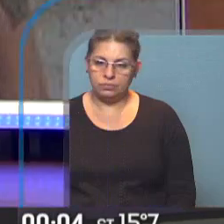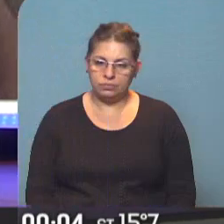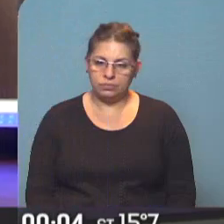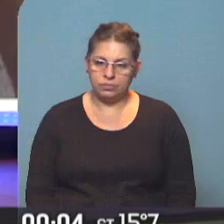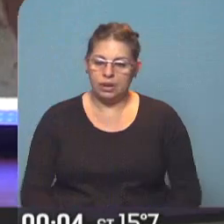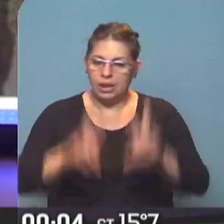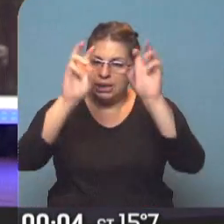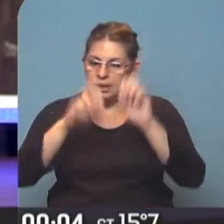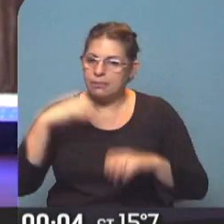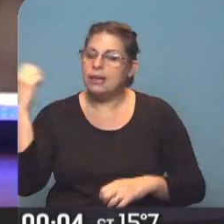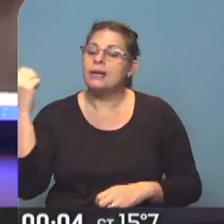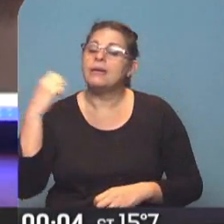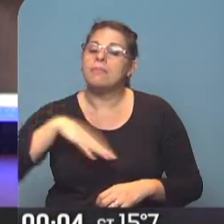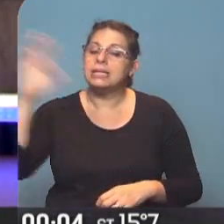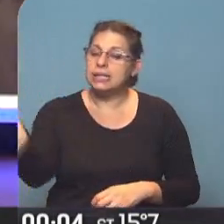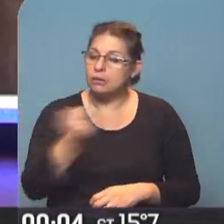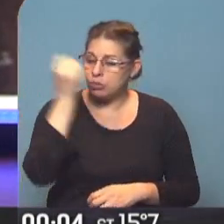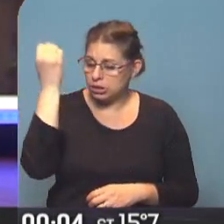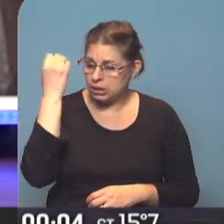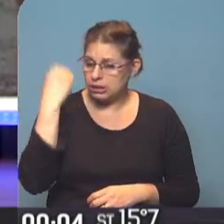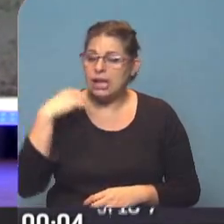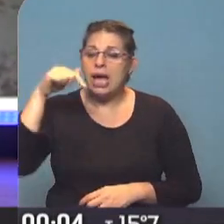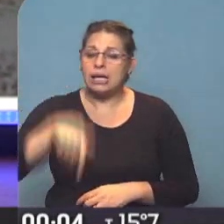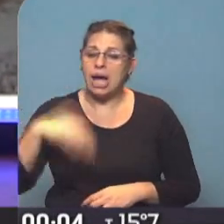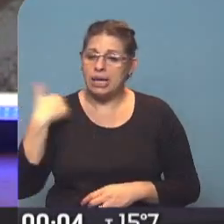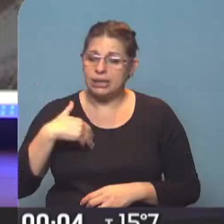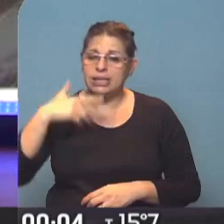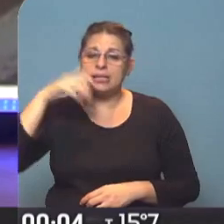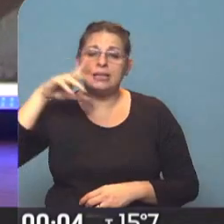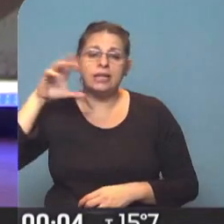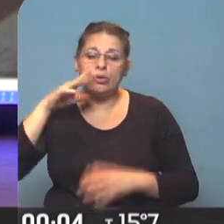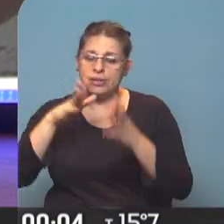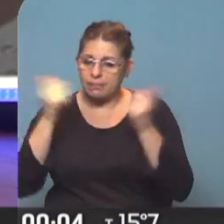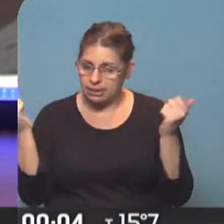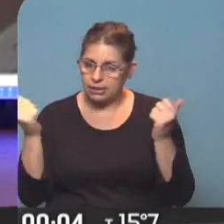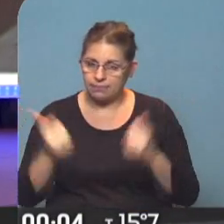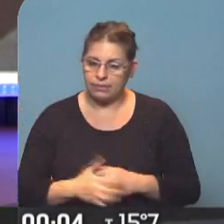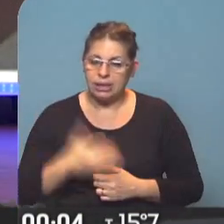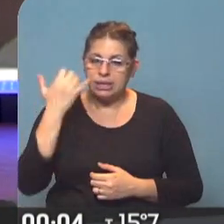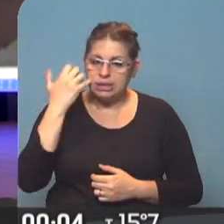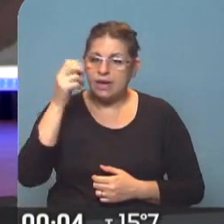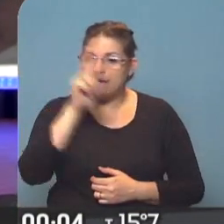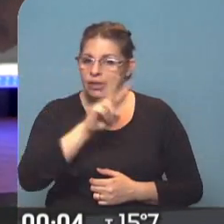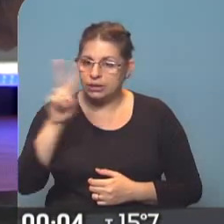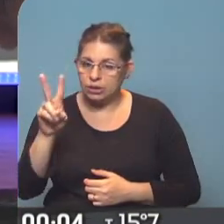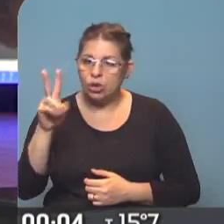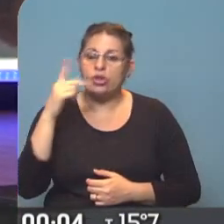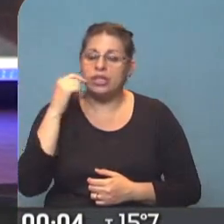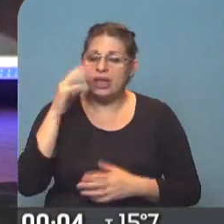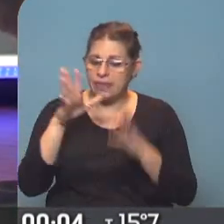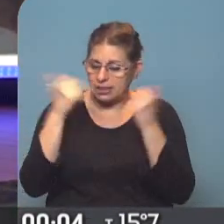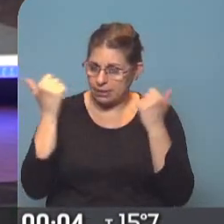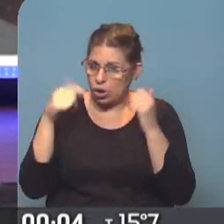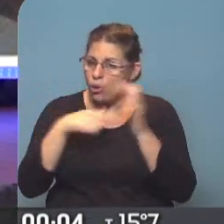uno de los casos más resonantes de los últimos días en la Argentina, la desaparición de Santiago Maldonado. Lleva ya 22 días desaparecido. Lo